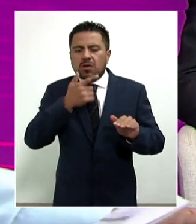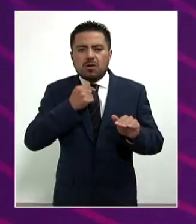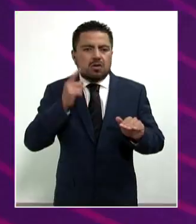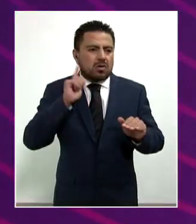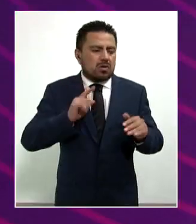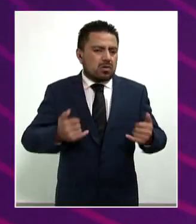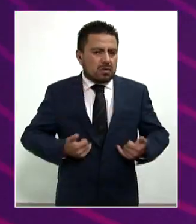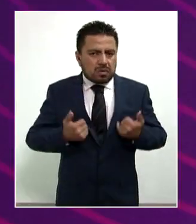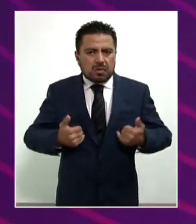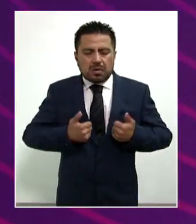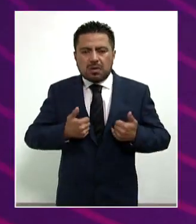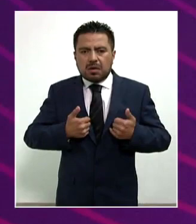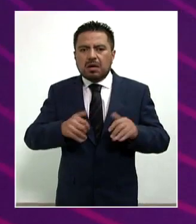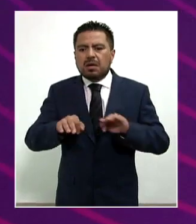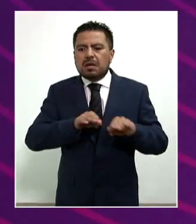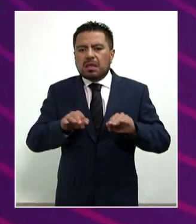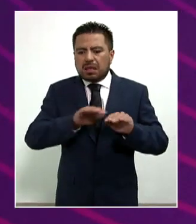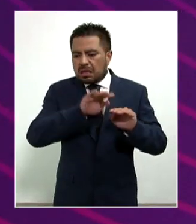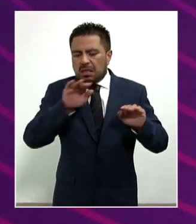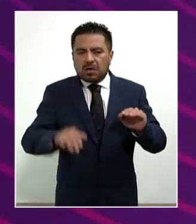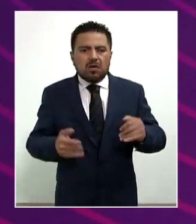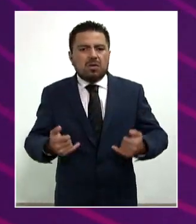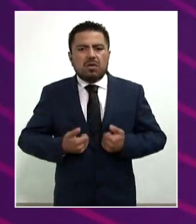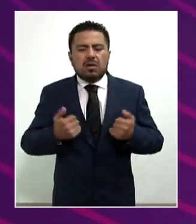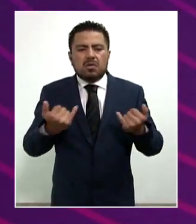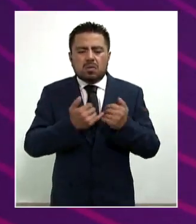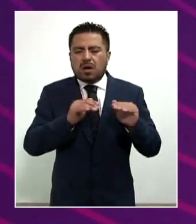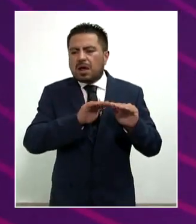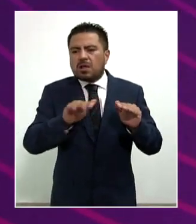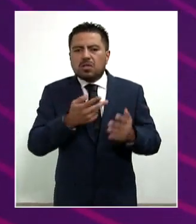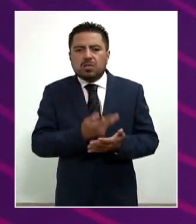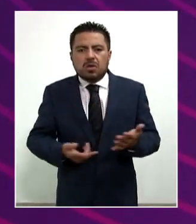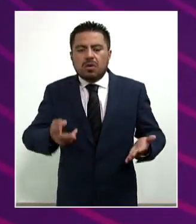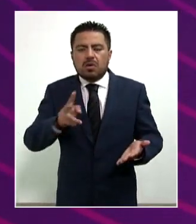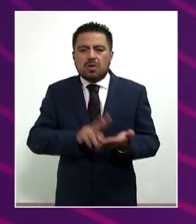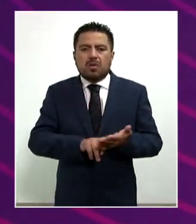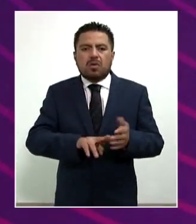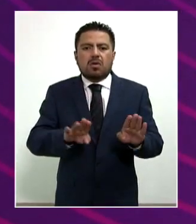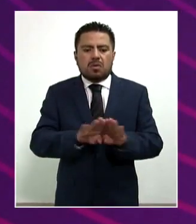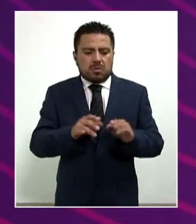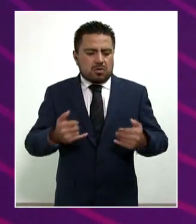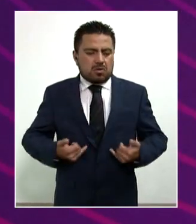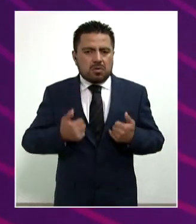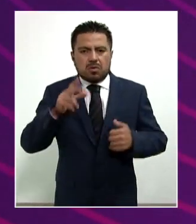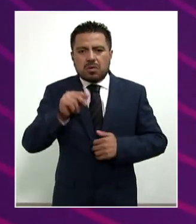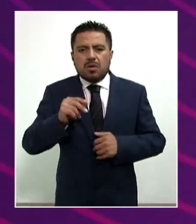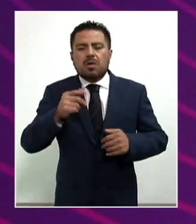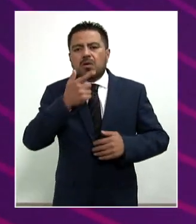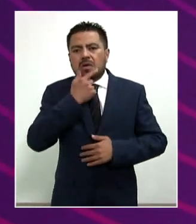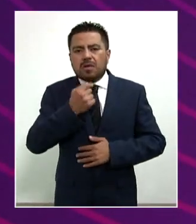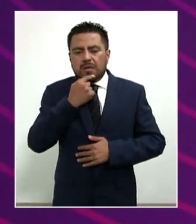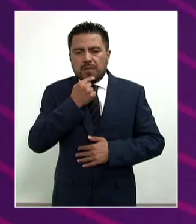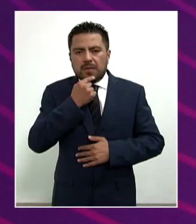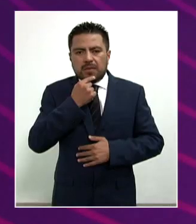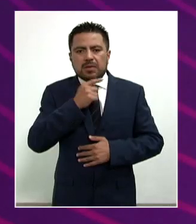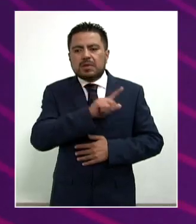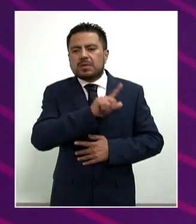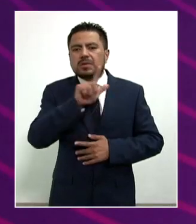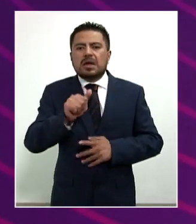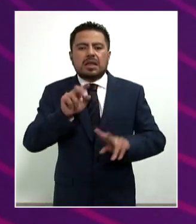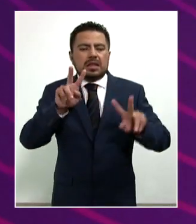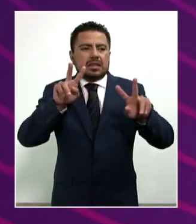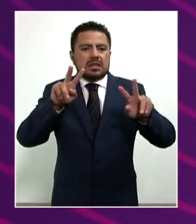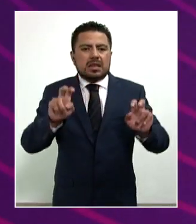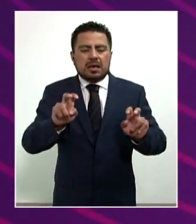mujeres. El desempleo de las mujeres y de los jóvenes es igualito, es el doble que el de los no jóvenes y los hombres. Y luego en el tema,